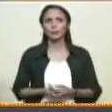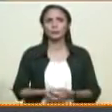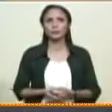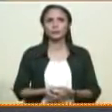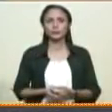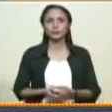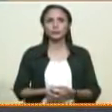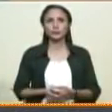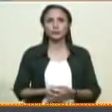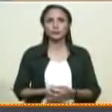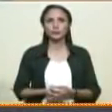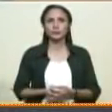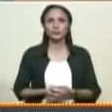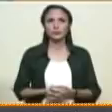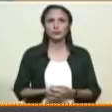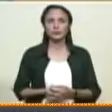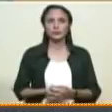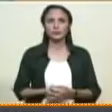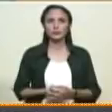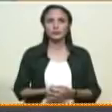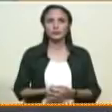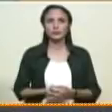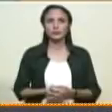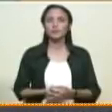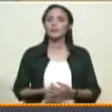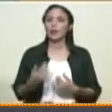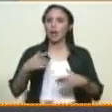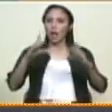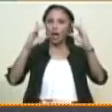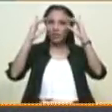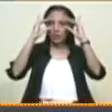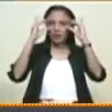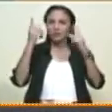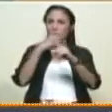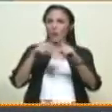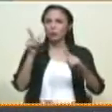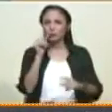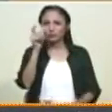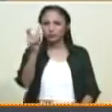Y Delcy y nuestro hermano Eduardo Piñata